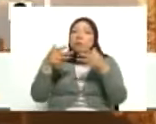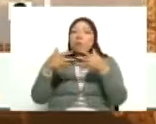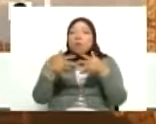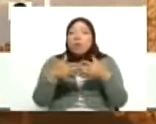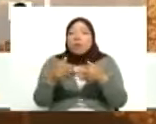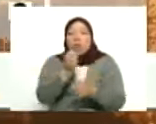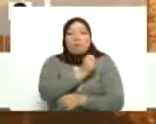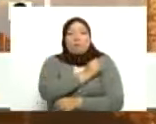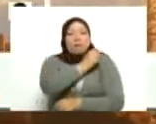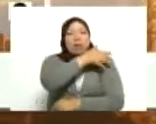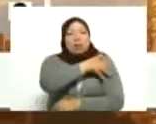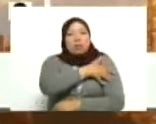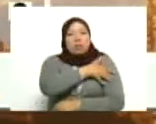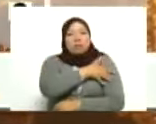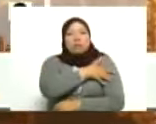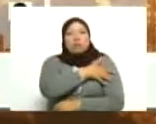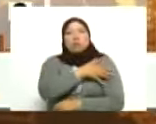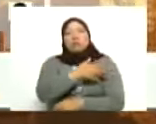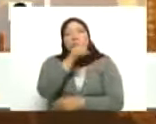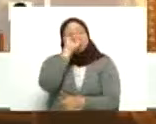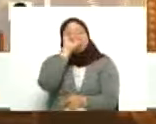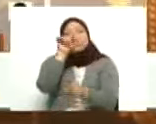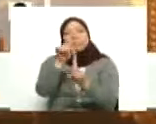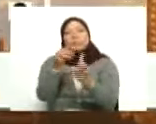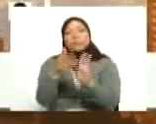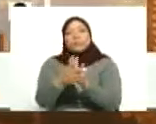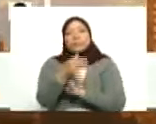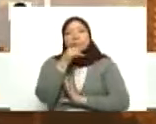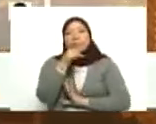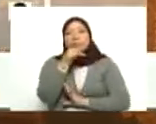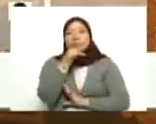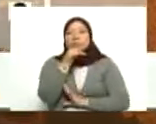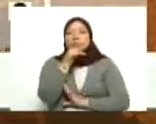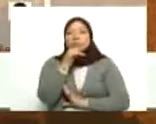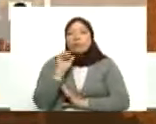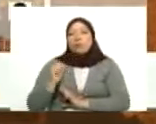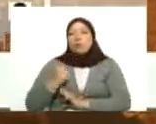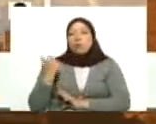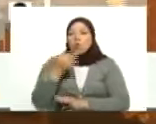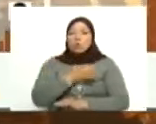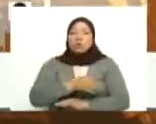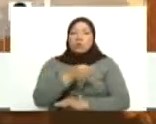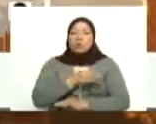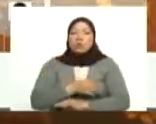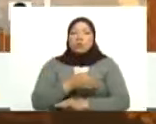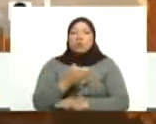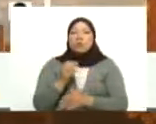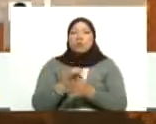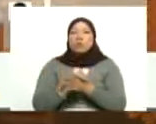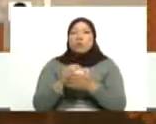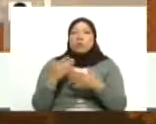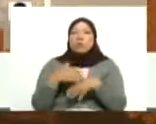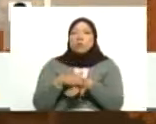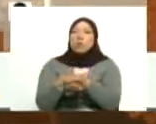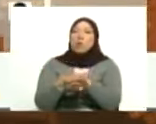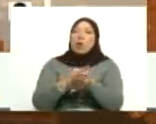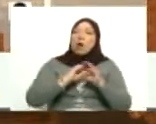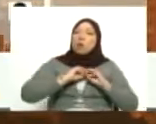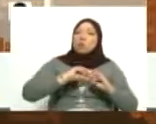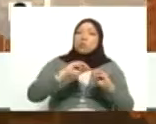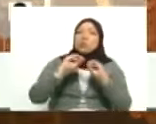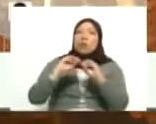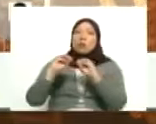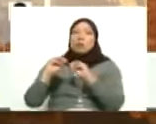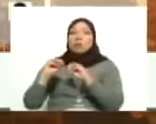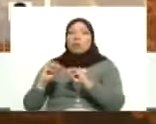Palestina se desarrolle, que se despliegue y que le dé garantías sociales a sus habitantes. Entonces es un llamado, un exhorto que hemos